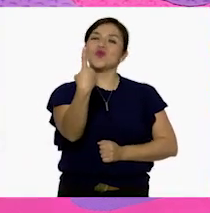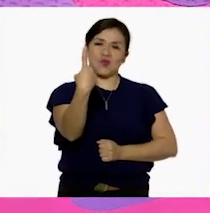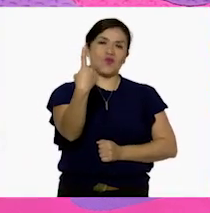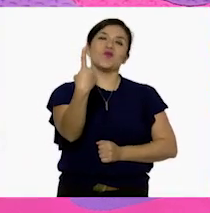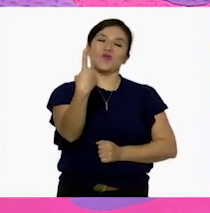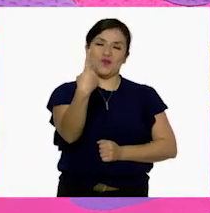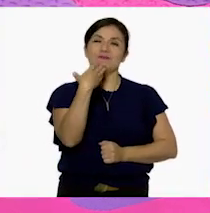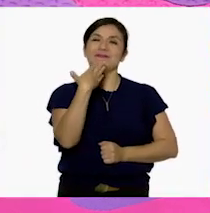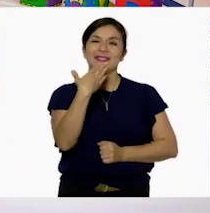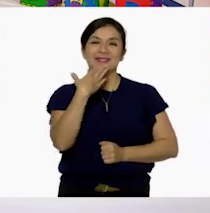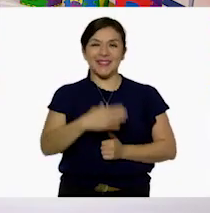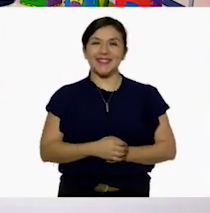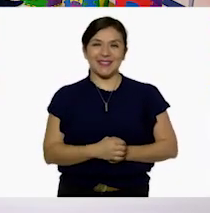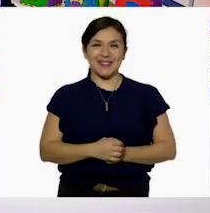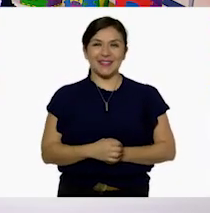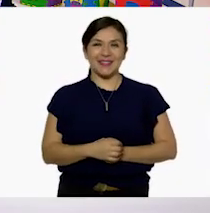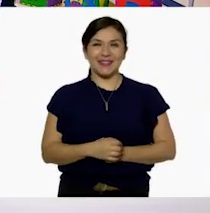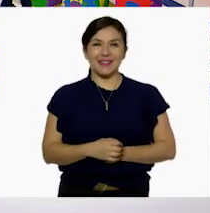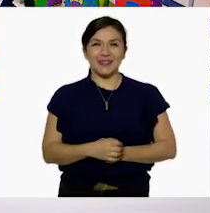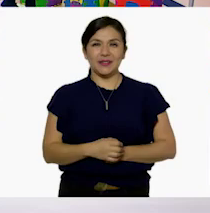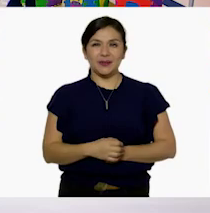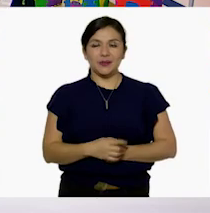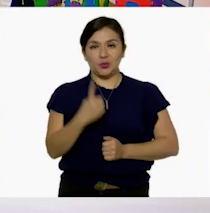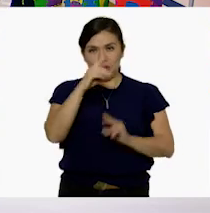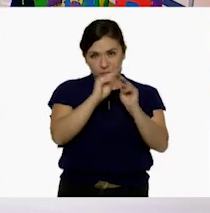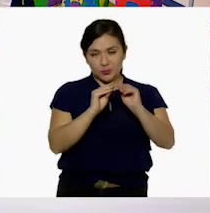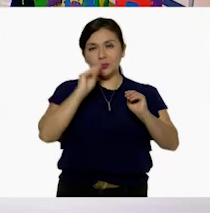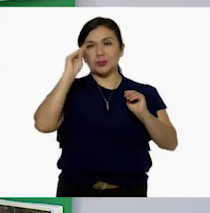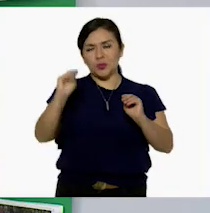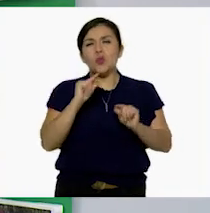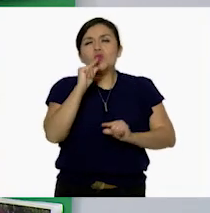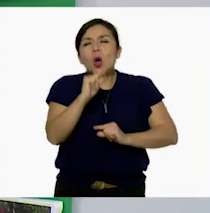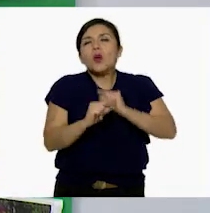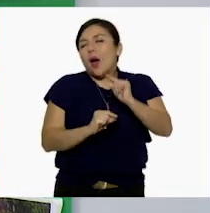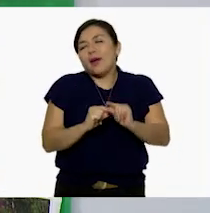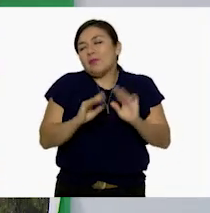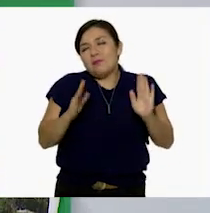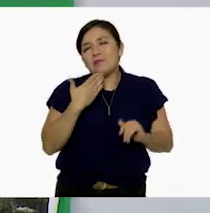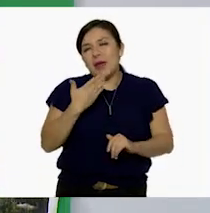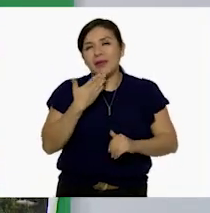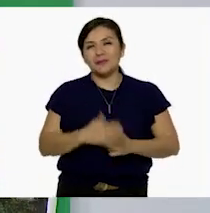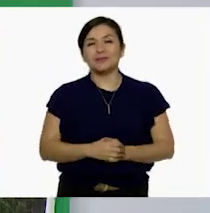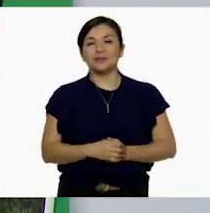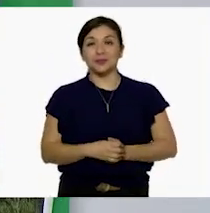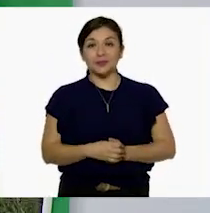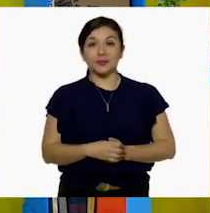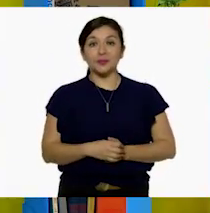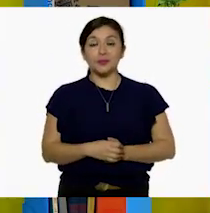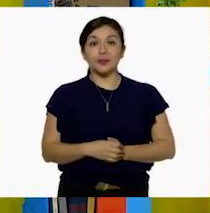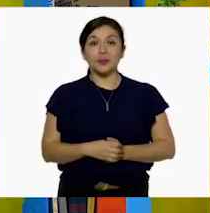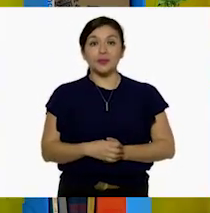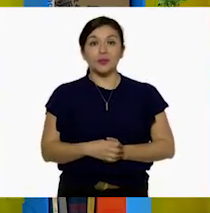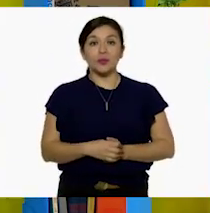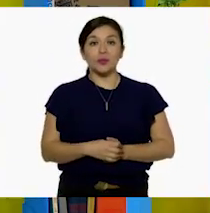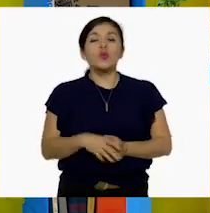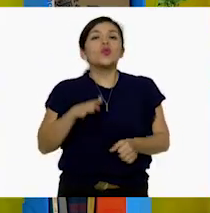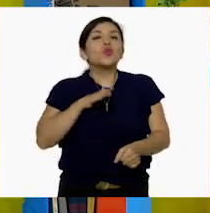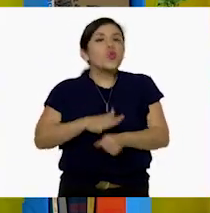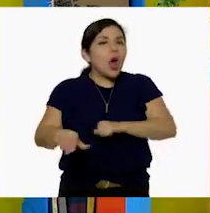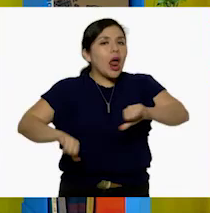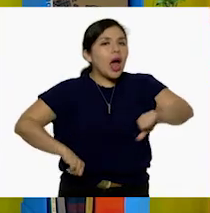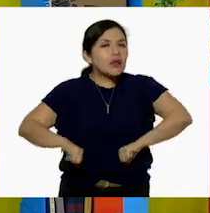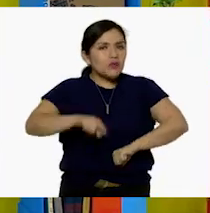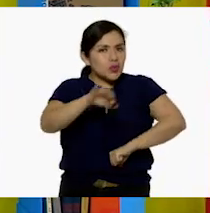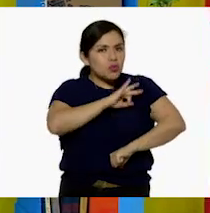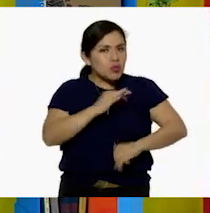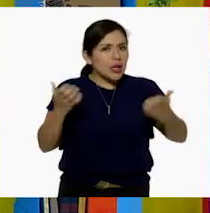Uno. Muy bien. Bueno, ¿avanzamos? Poquito a poquito, no pasa nada. ¿Qué acciones puede realizar para